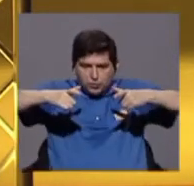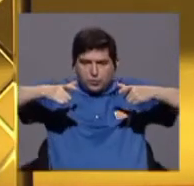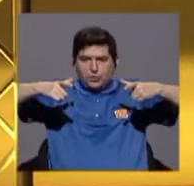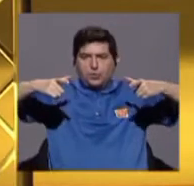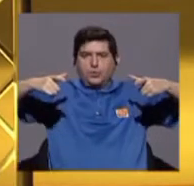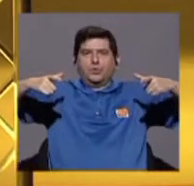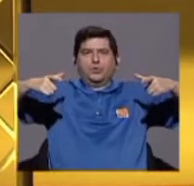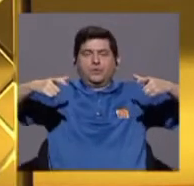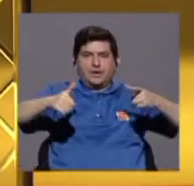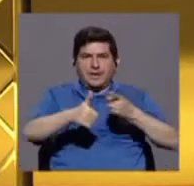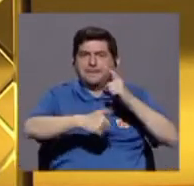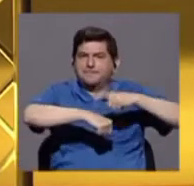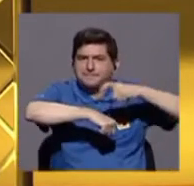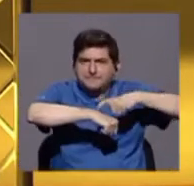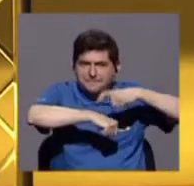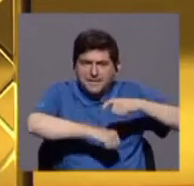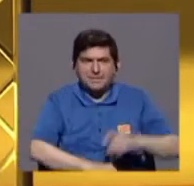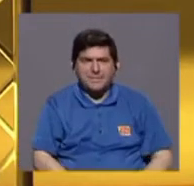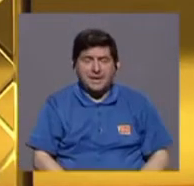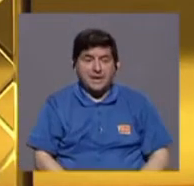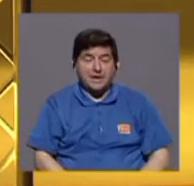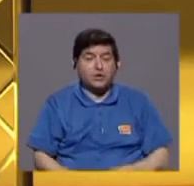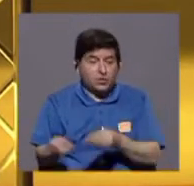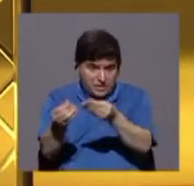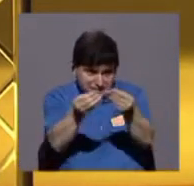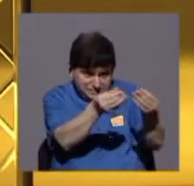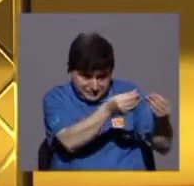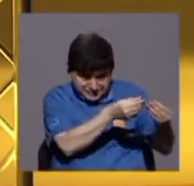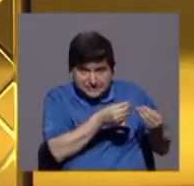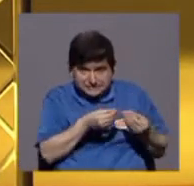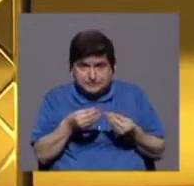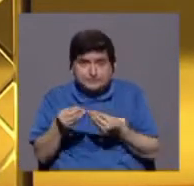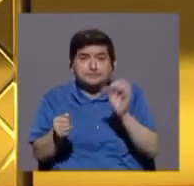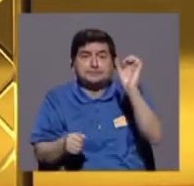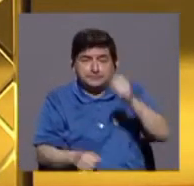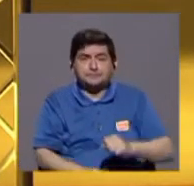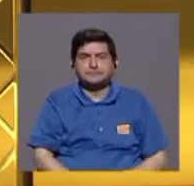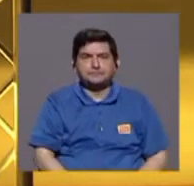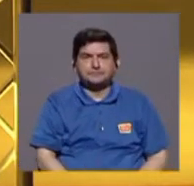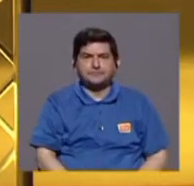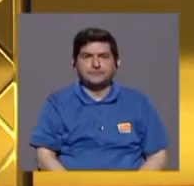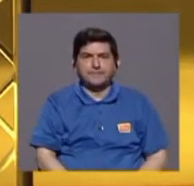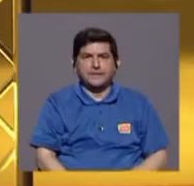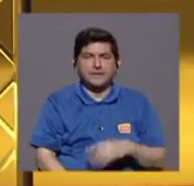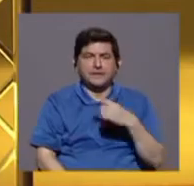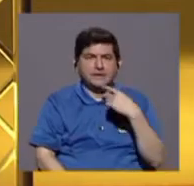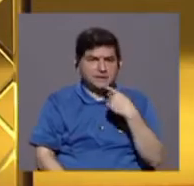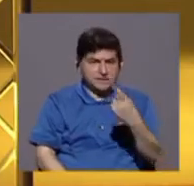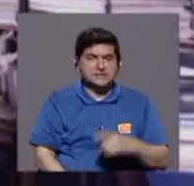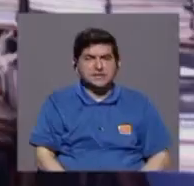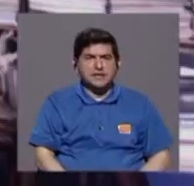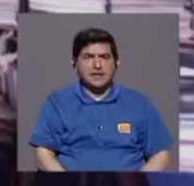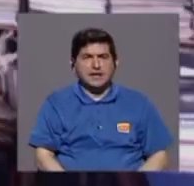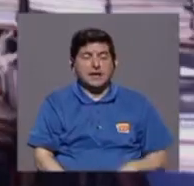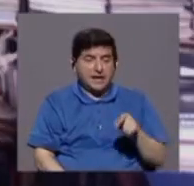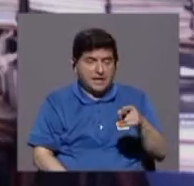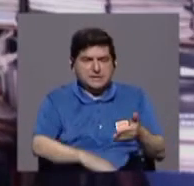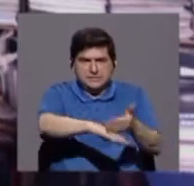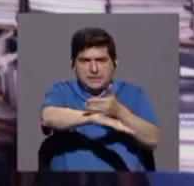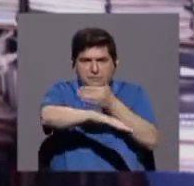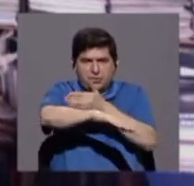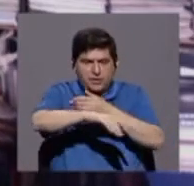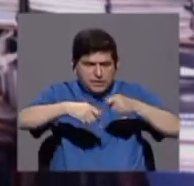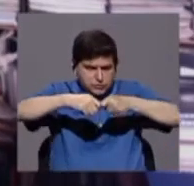urbana, que al principio es una expansión territorial, en extensión, diríamos. Las ciudades crecen en